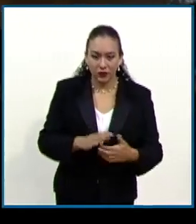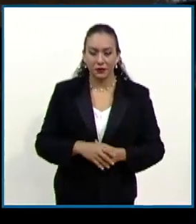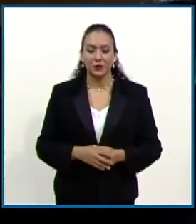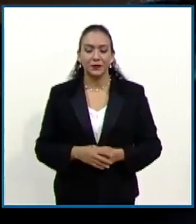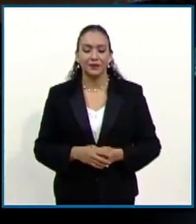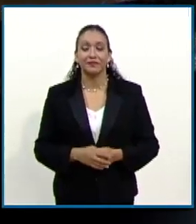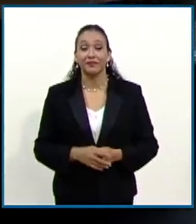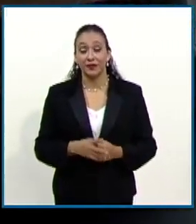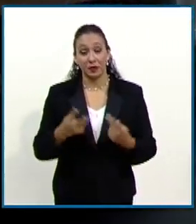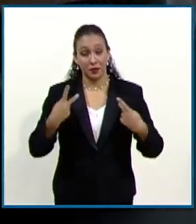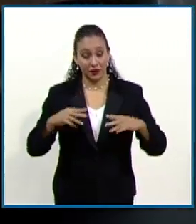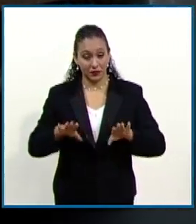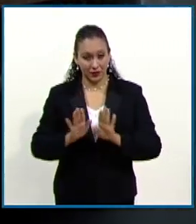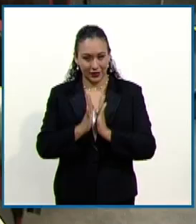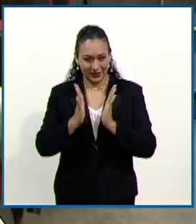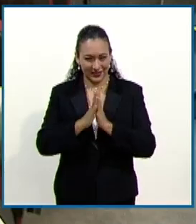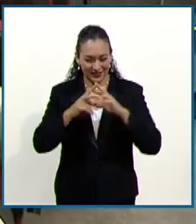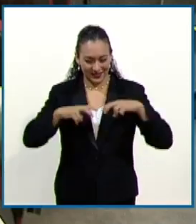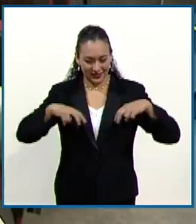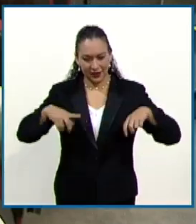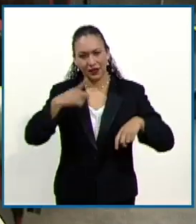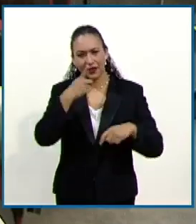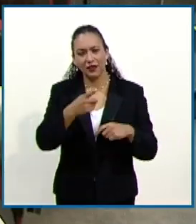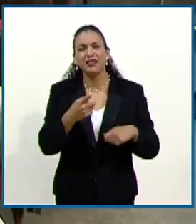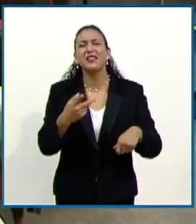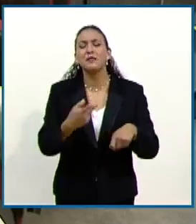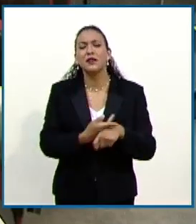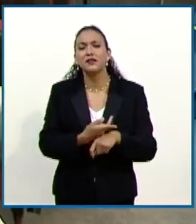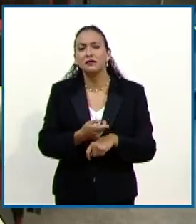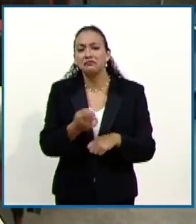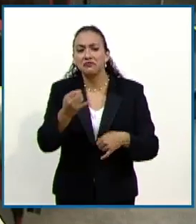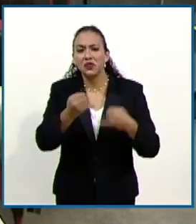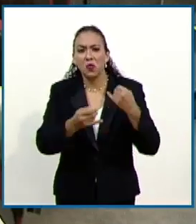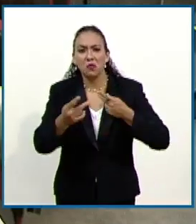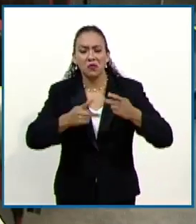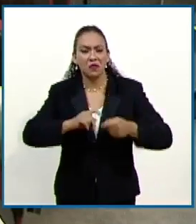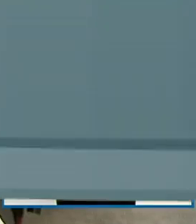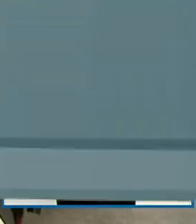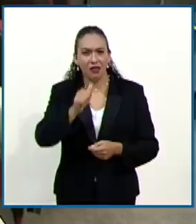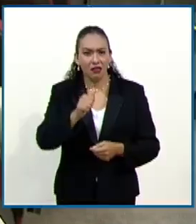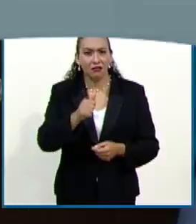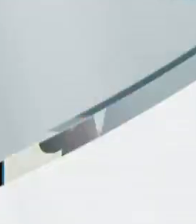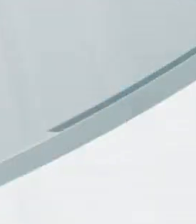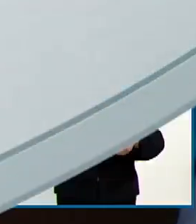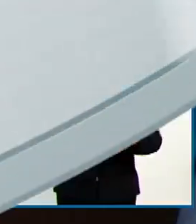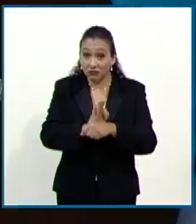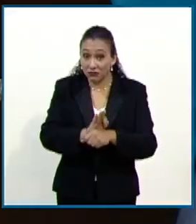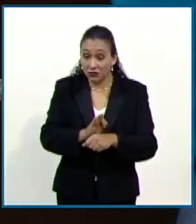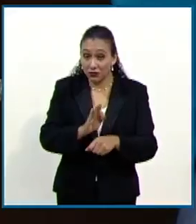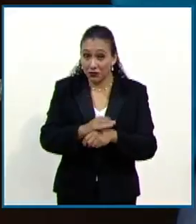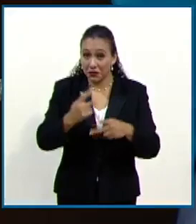precisaron que sin una justicia autónoma se carece de un Estado de derecho.